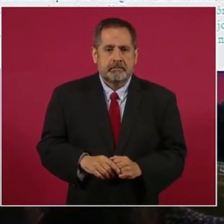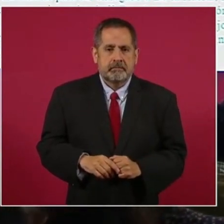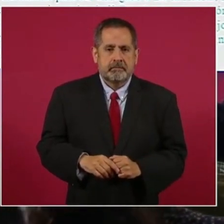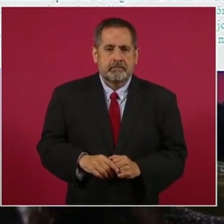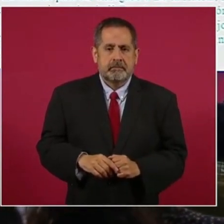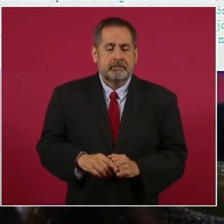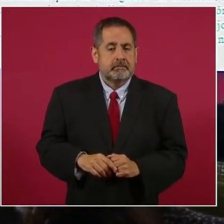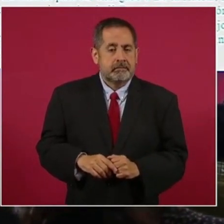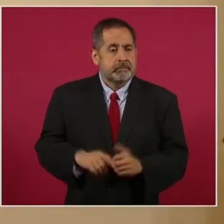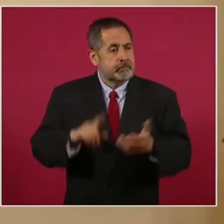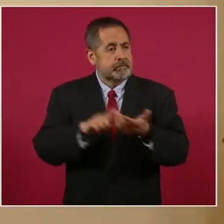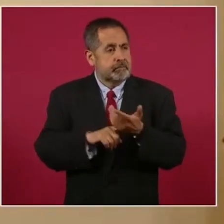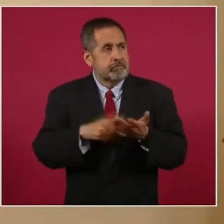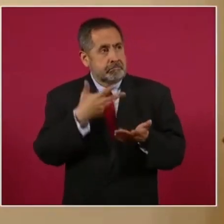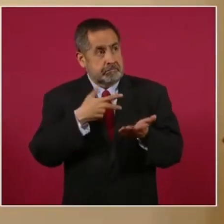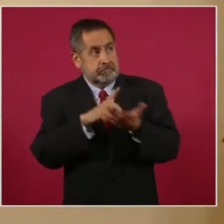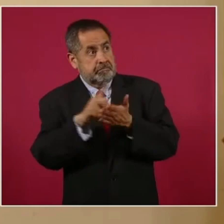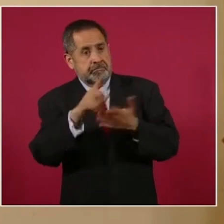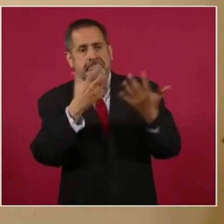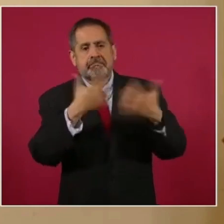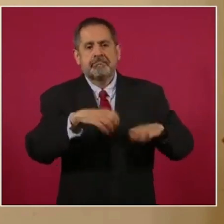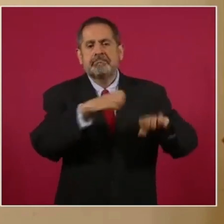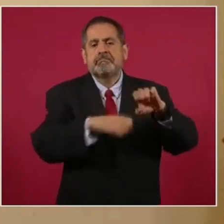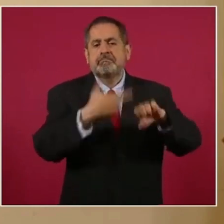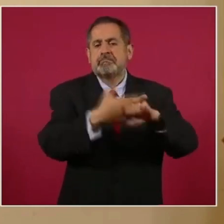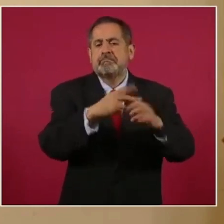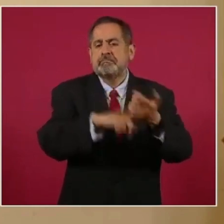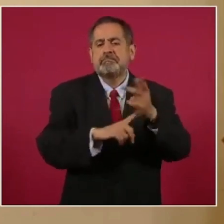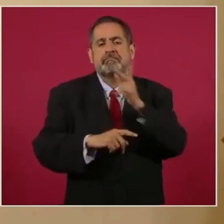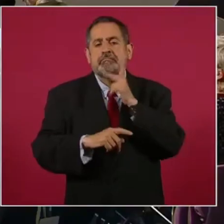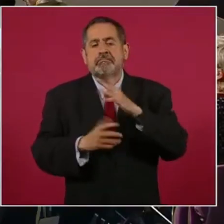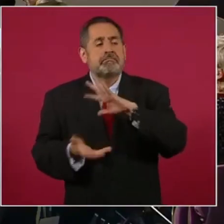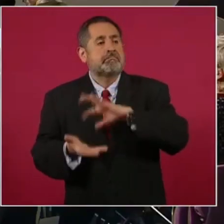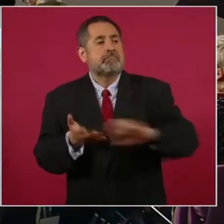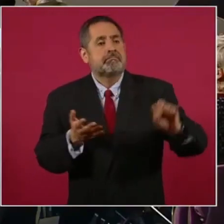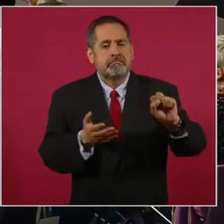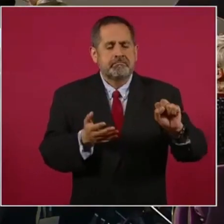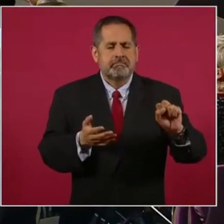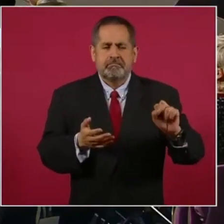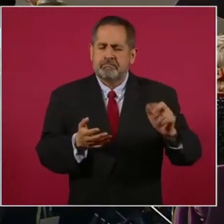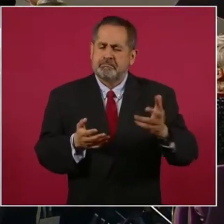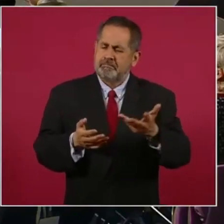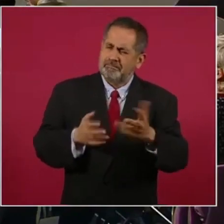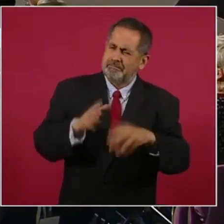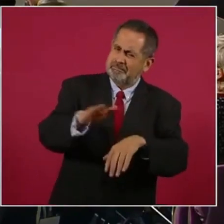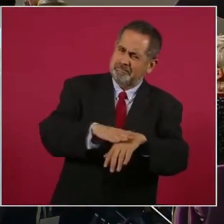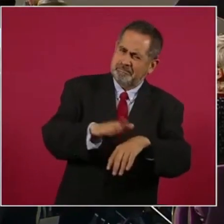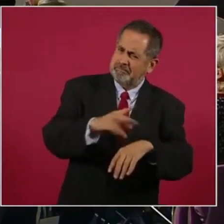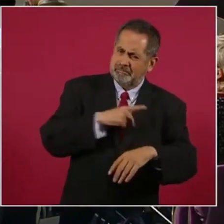de las compañías estadounidenses del petróleo, no debía